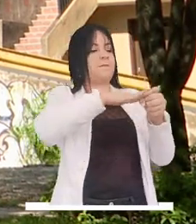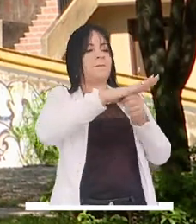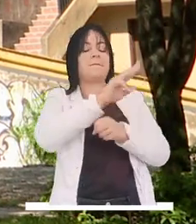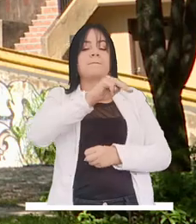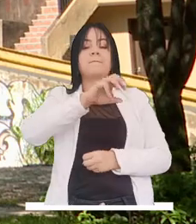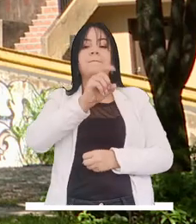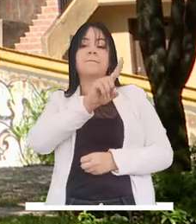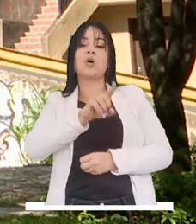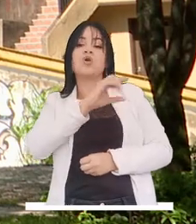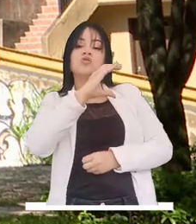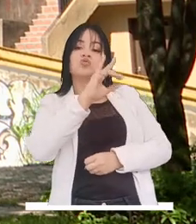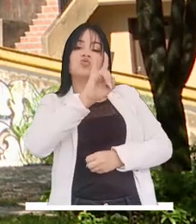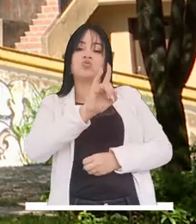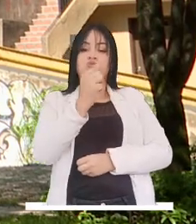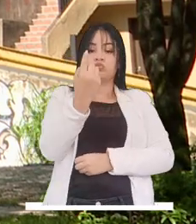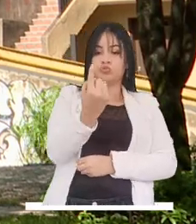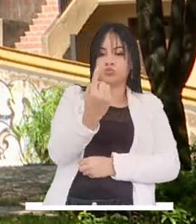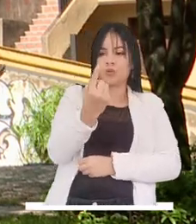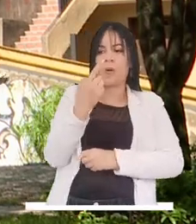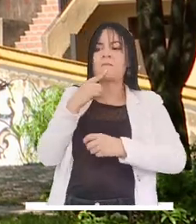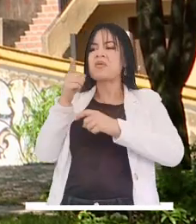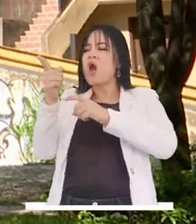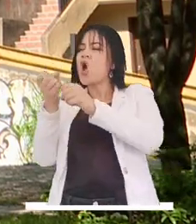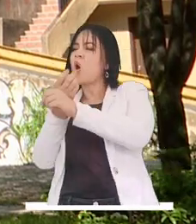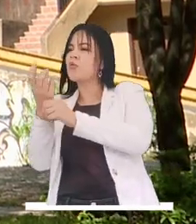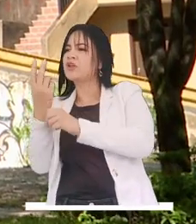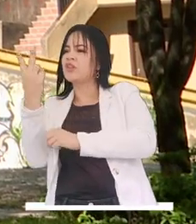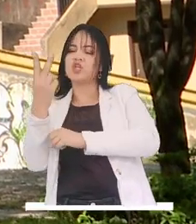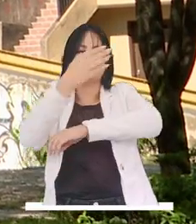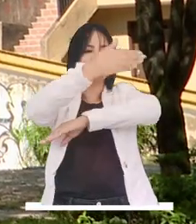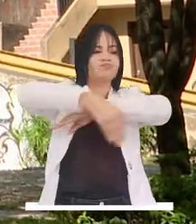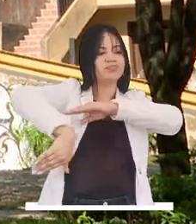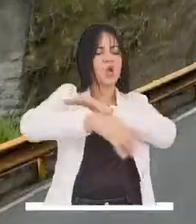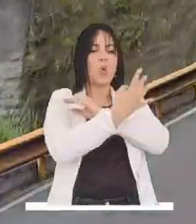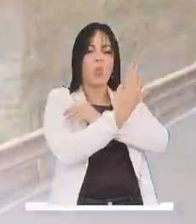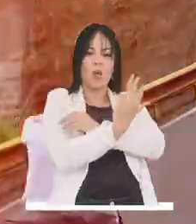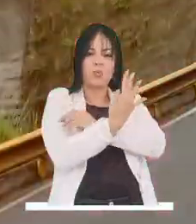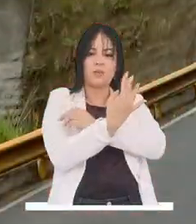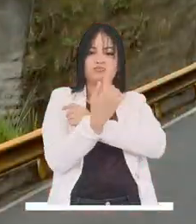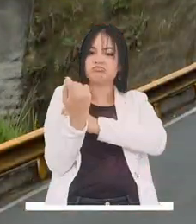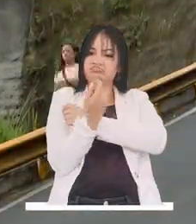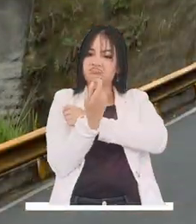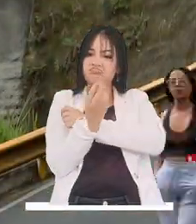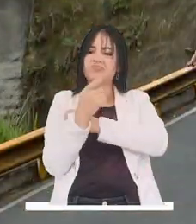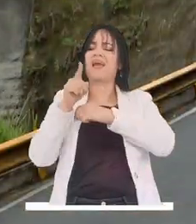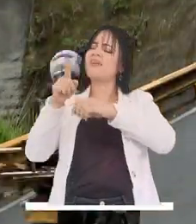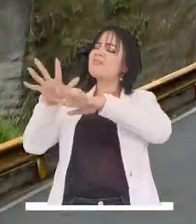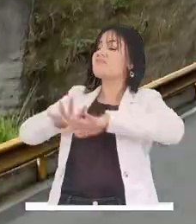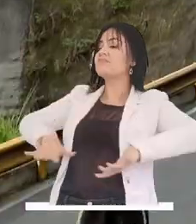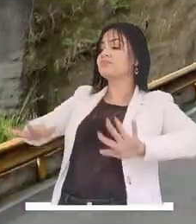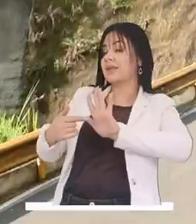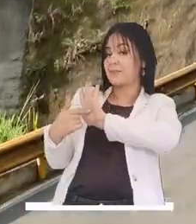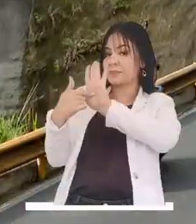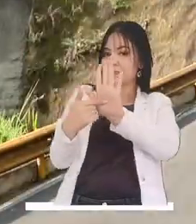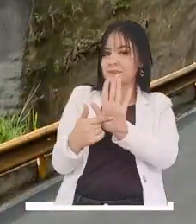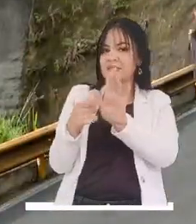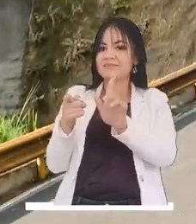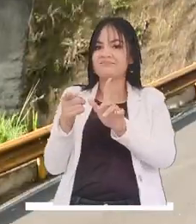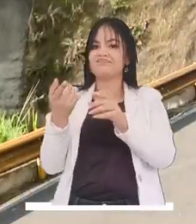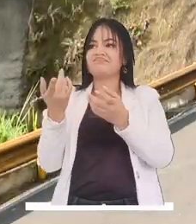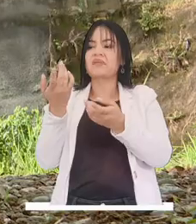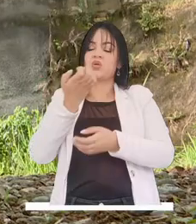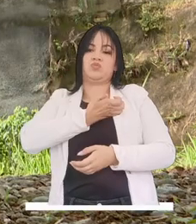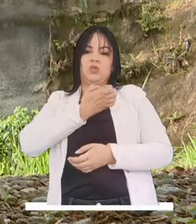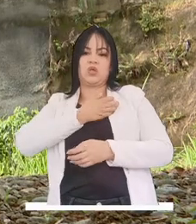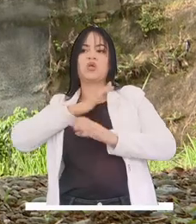Moscú 1, límite entre la Comuna 4 y la Comuna 2. En este espacio, este lote de la alcaldía